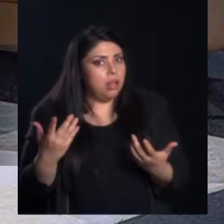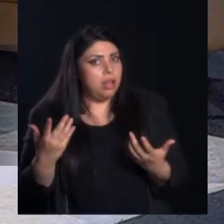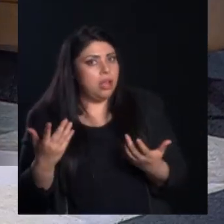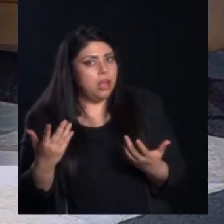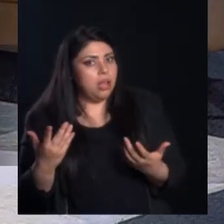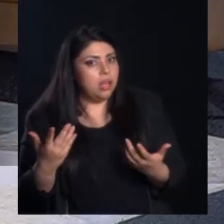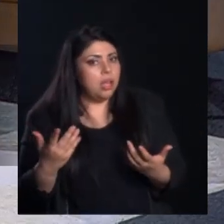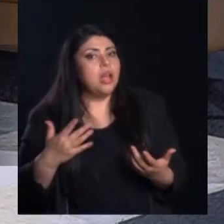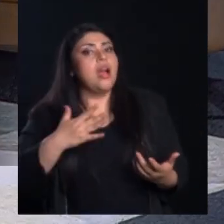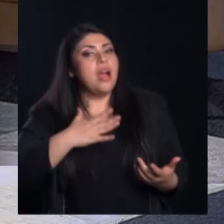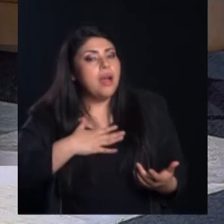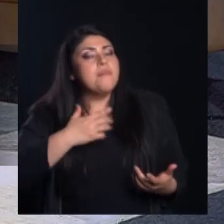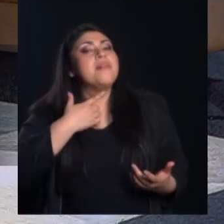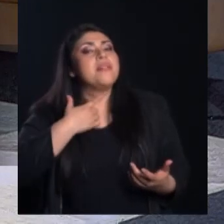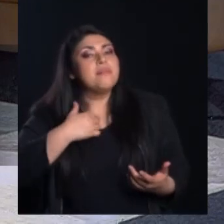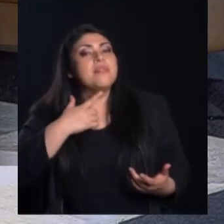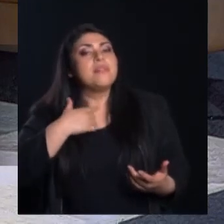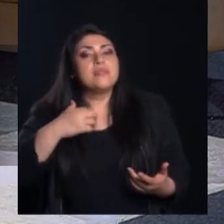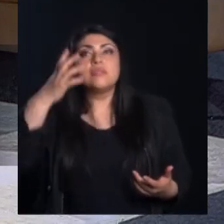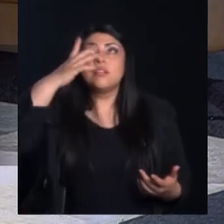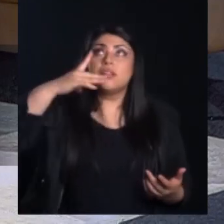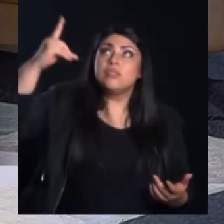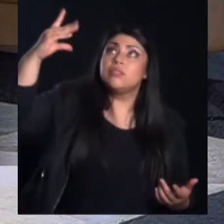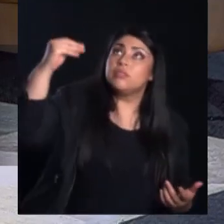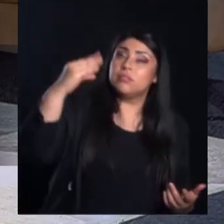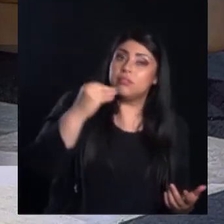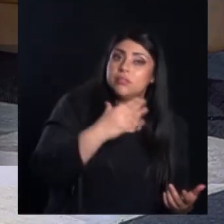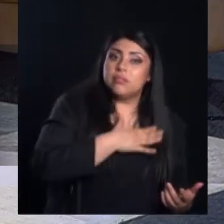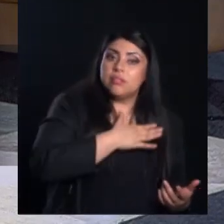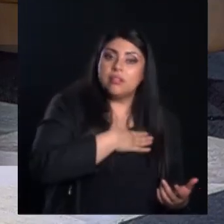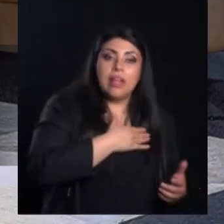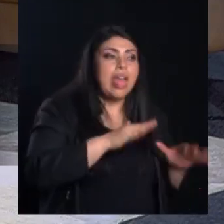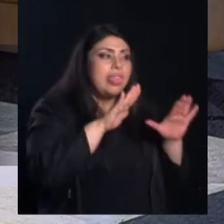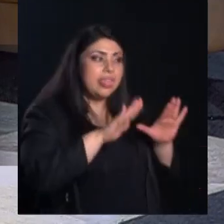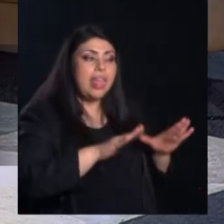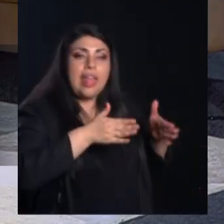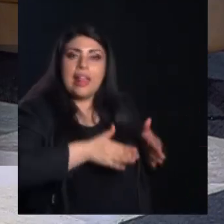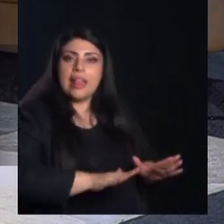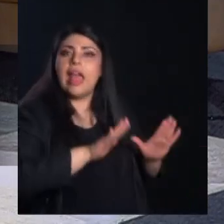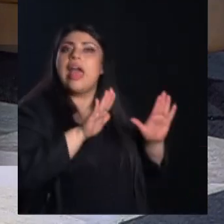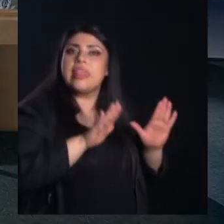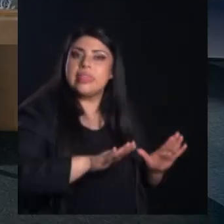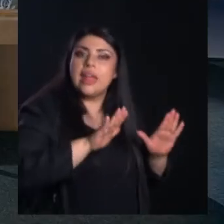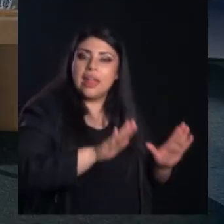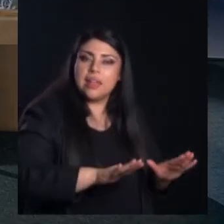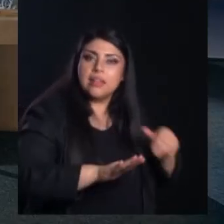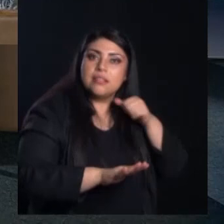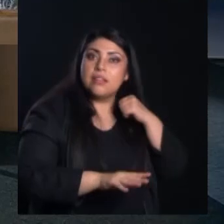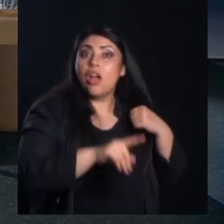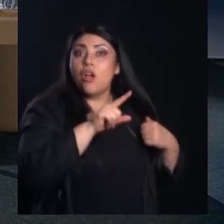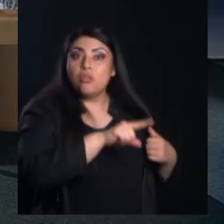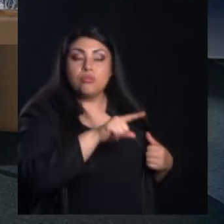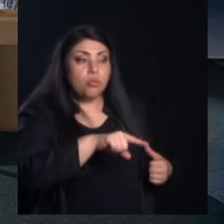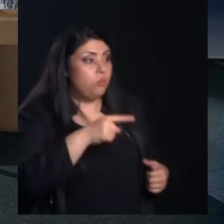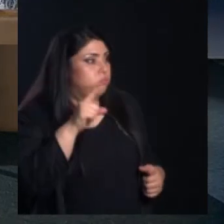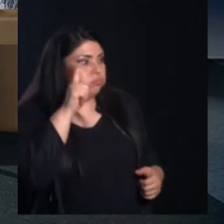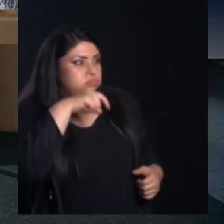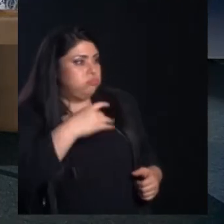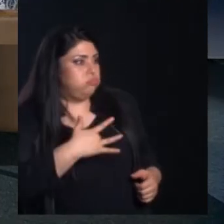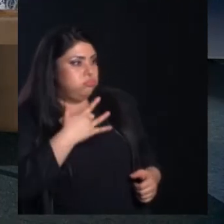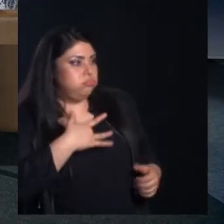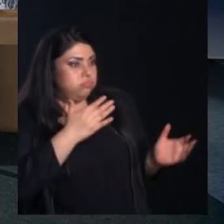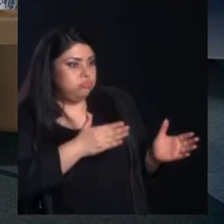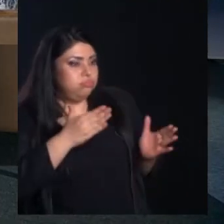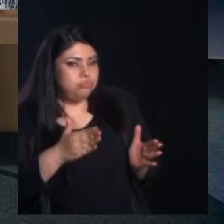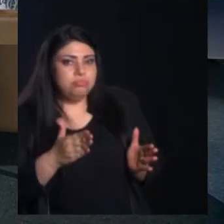me gusta como dios también me habla y me dice tranquila hija y ayer me lo dijo y me dijo tú no te sentís preparada y nunca te vas a sentir